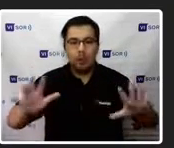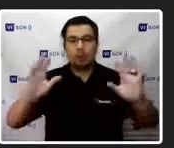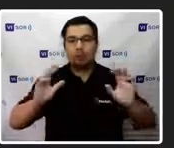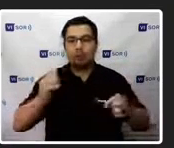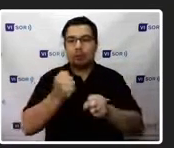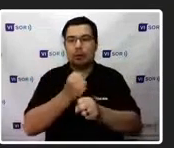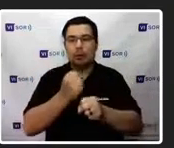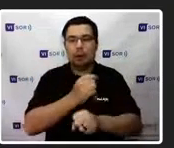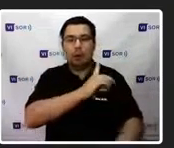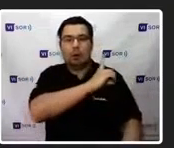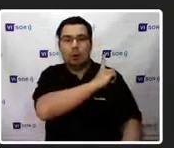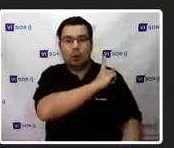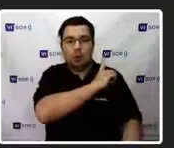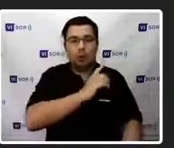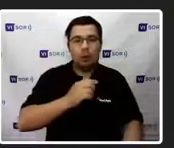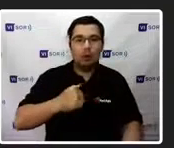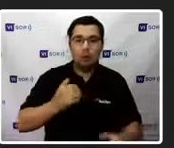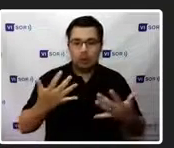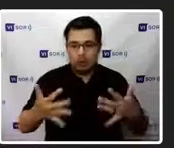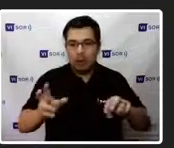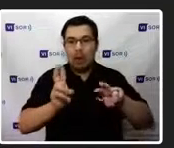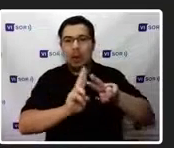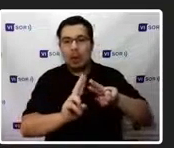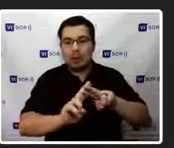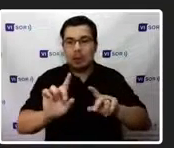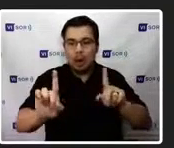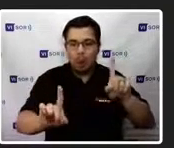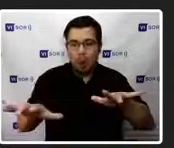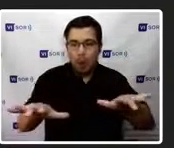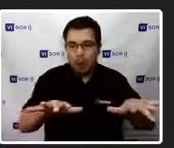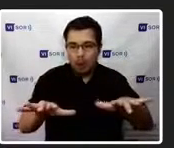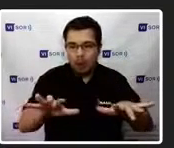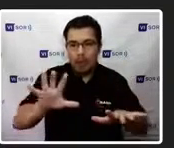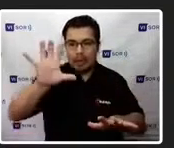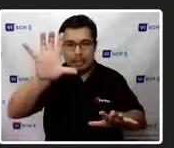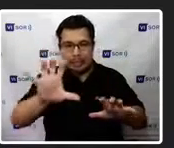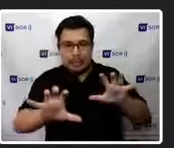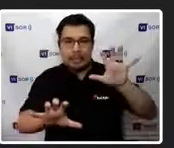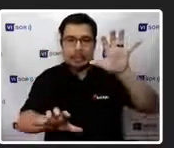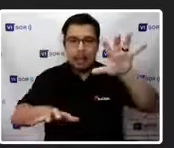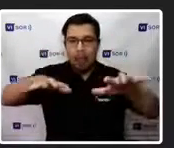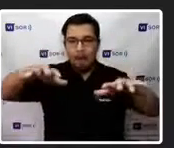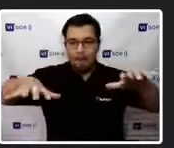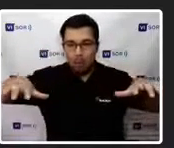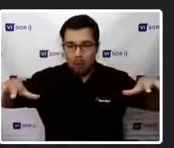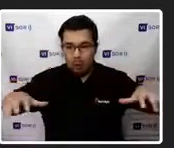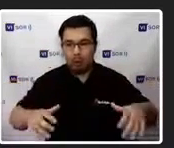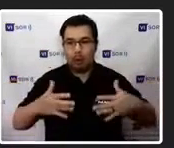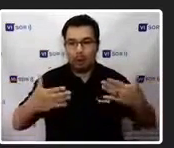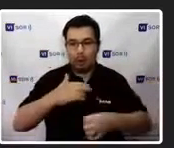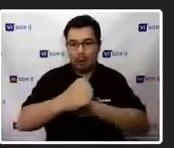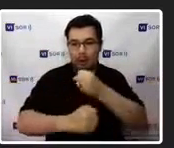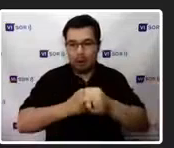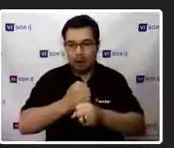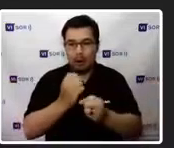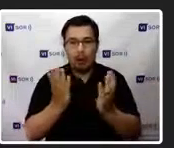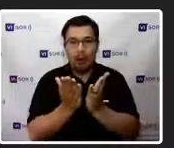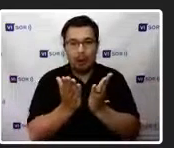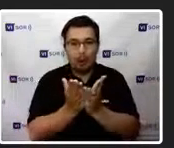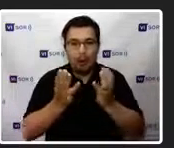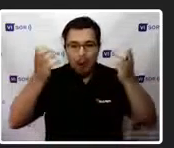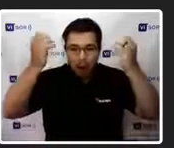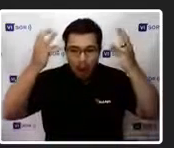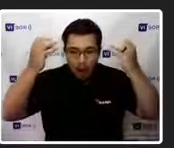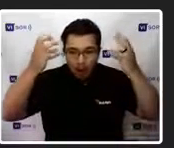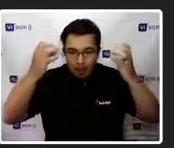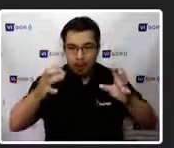algunas actividades de escalada a comienzos del año, las cuales se ven que los alumnos aprendan las maniobras básicas de seguridad,